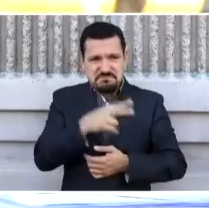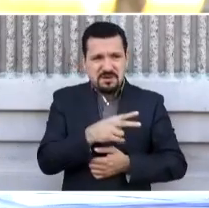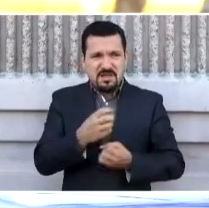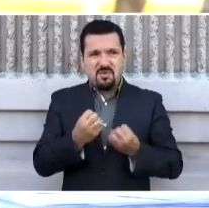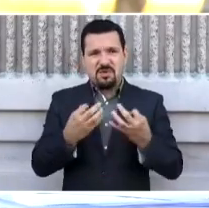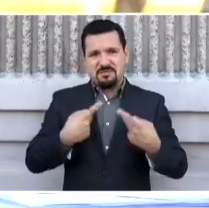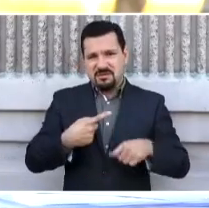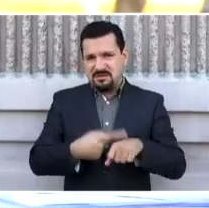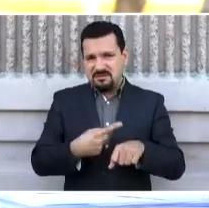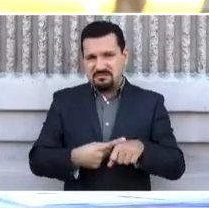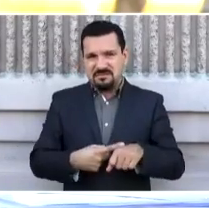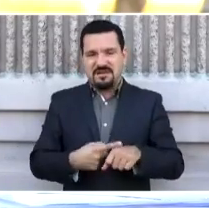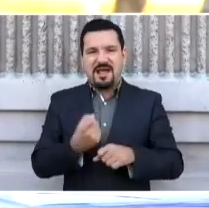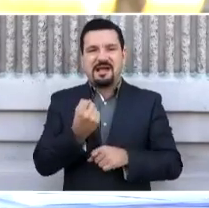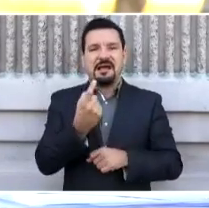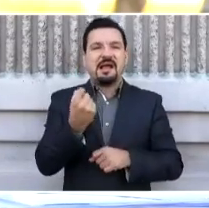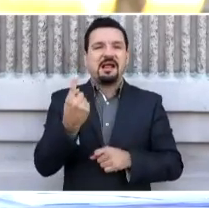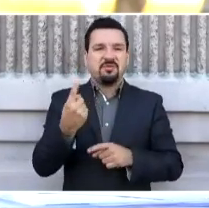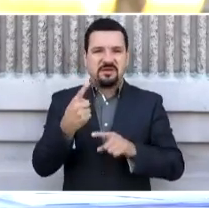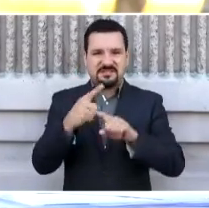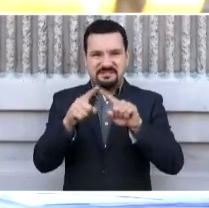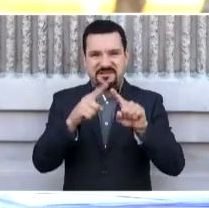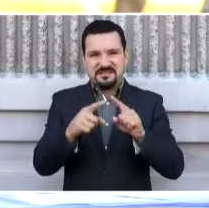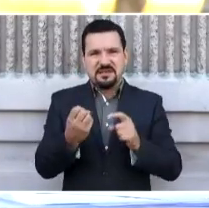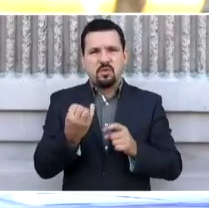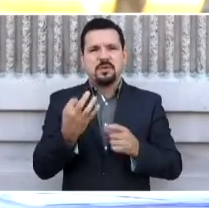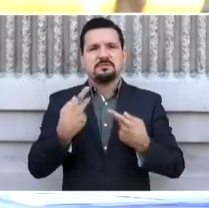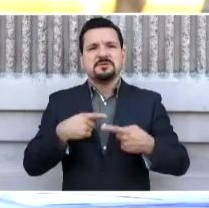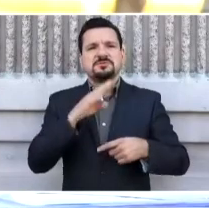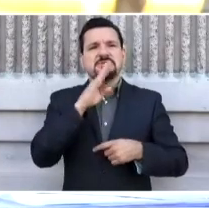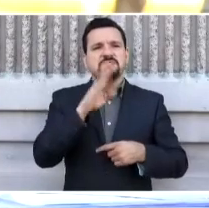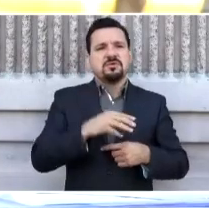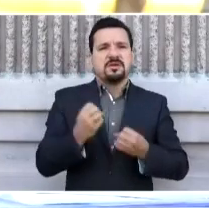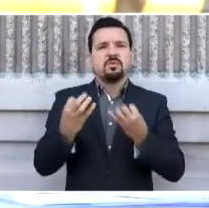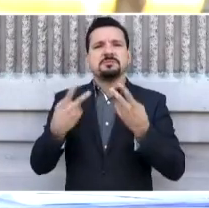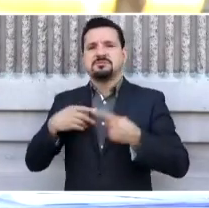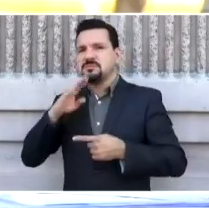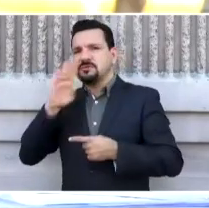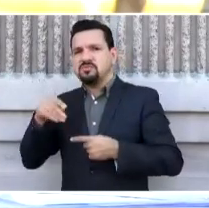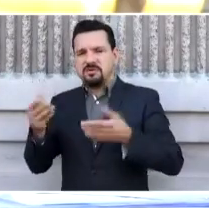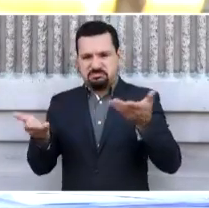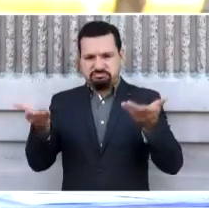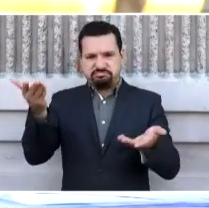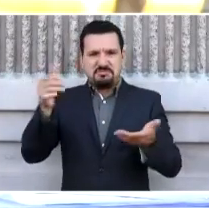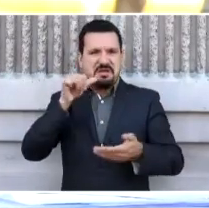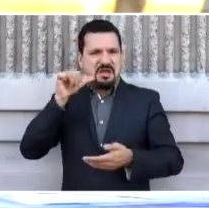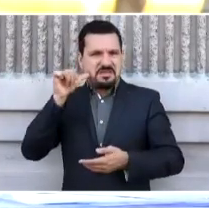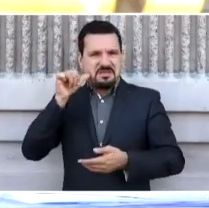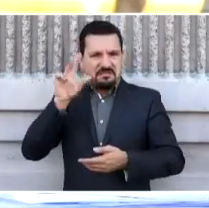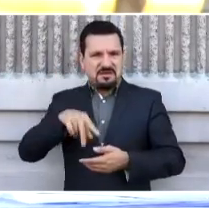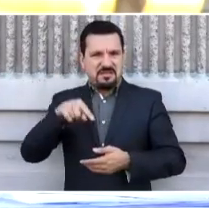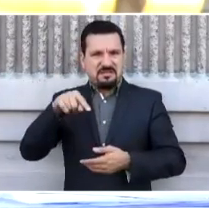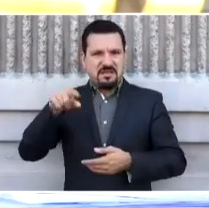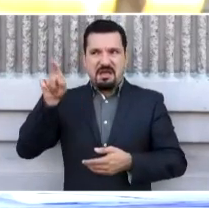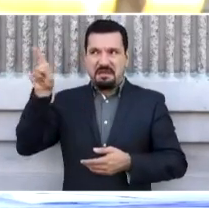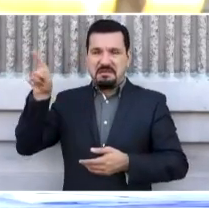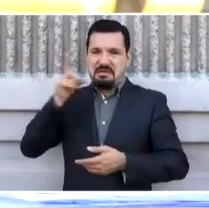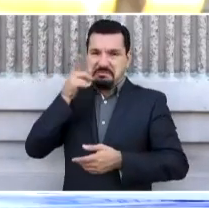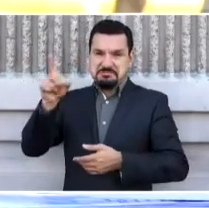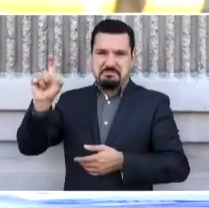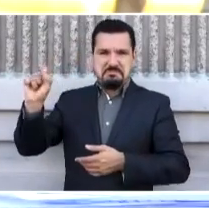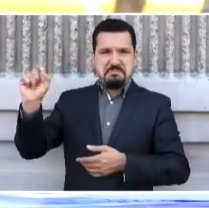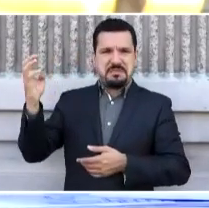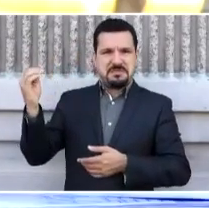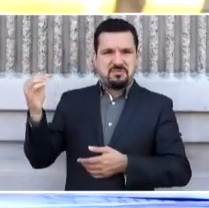diferencias muy importantes en la mortalidad. Hasta el día de ayer nos mantienen con 29